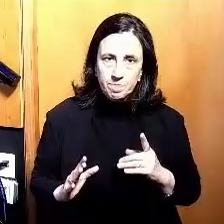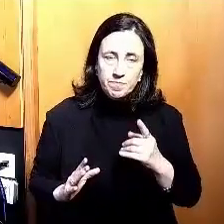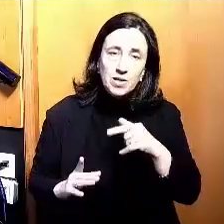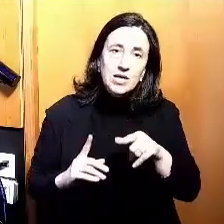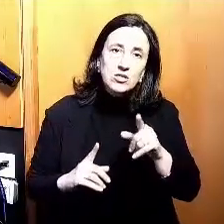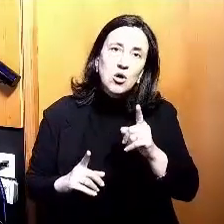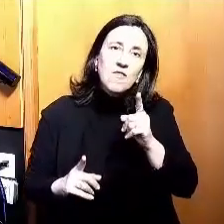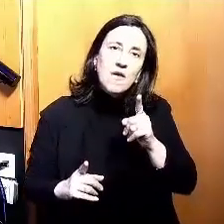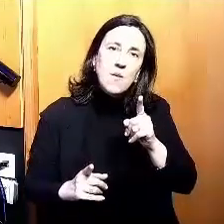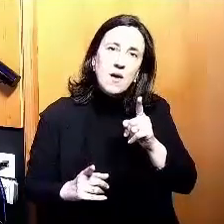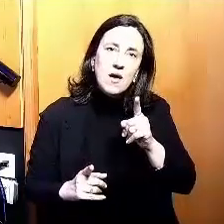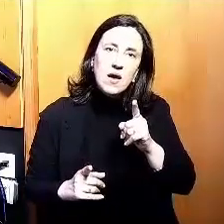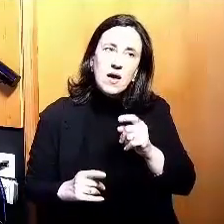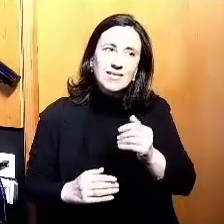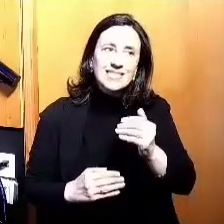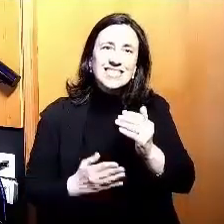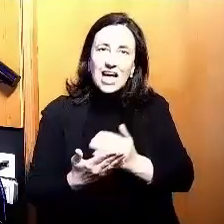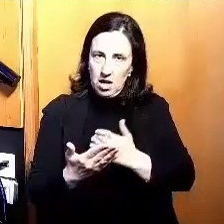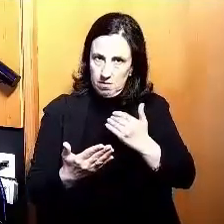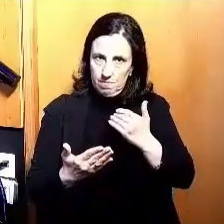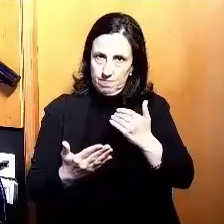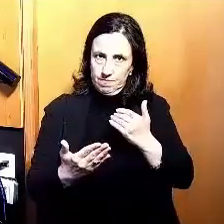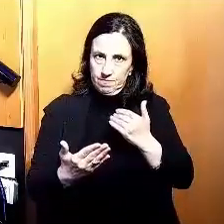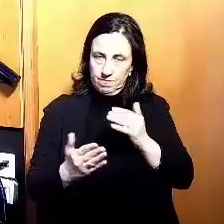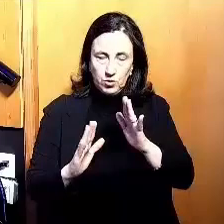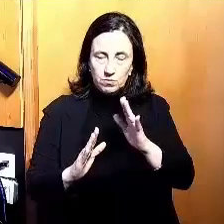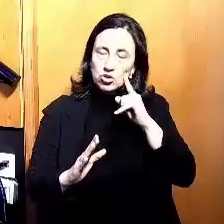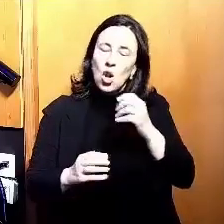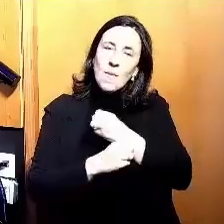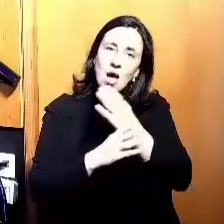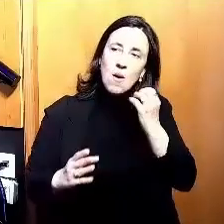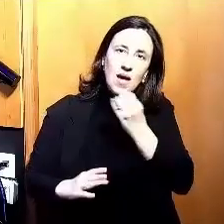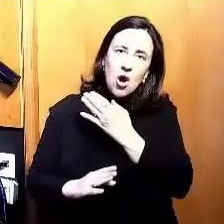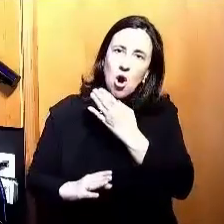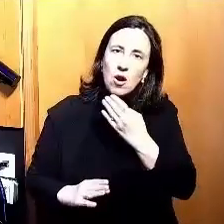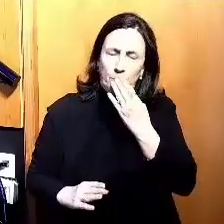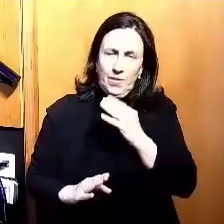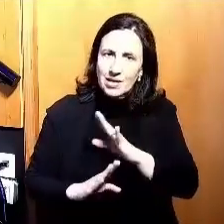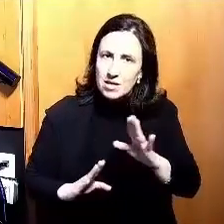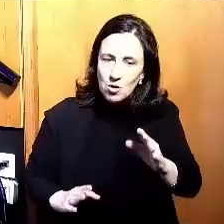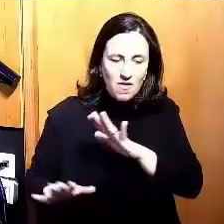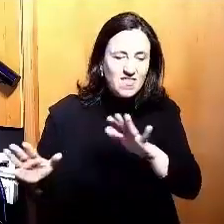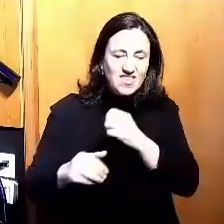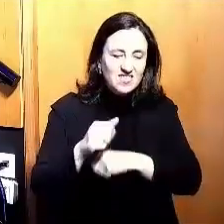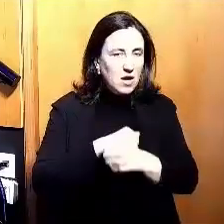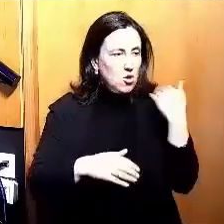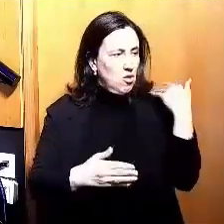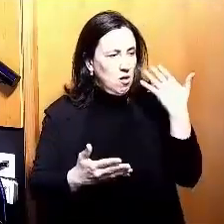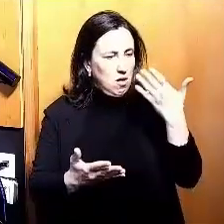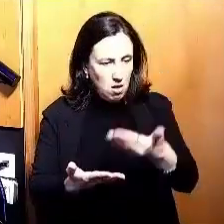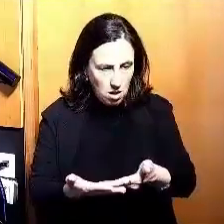eso debe de quedarse atrás. Hay que ver justamente por dónde va la cosa. Es ridículo que 10 años o más